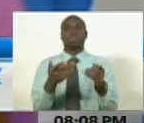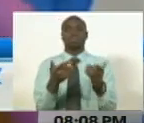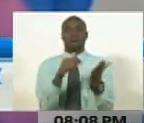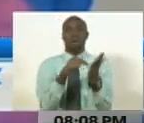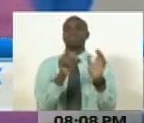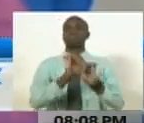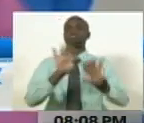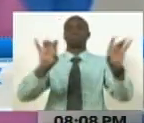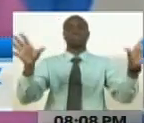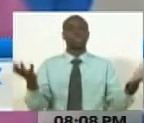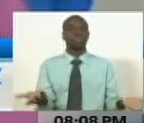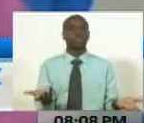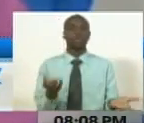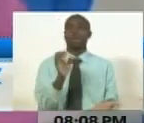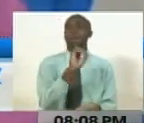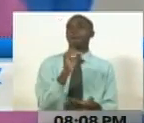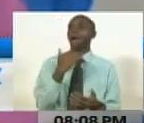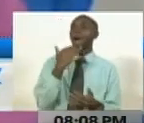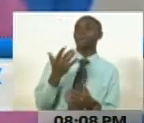si es el boicot